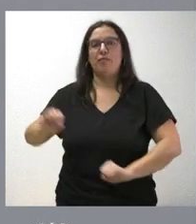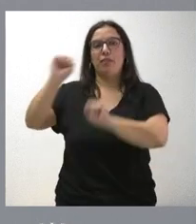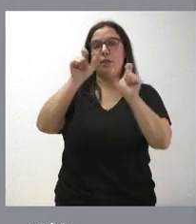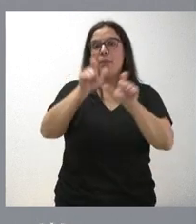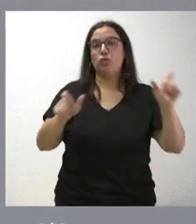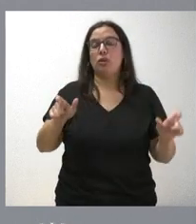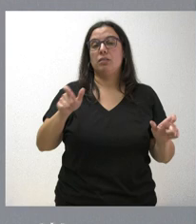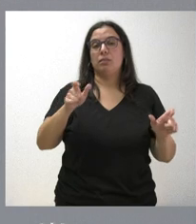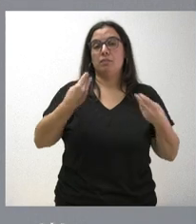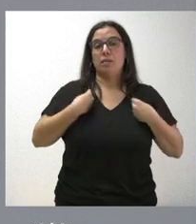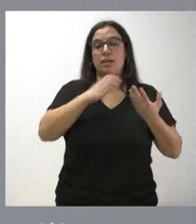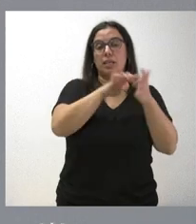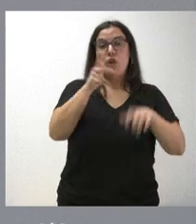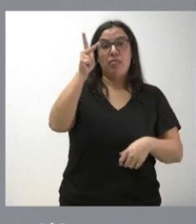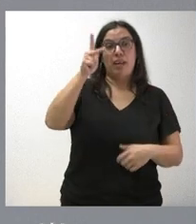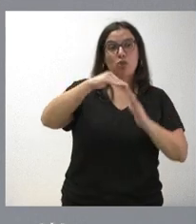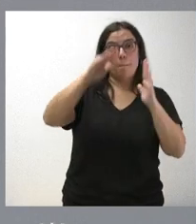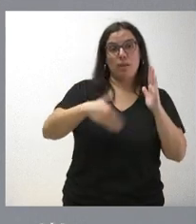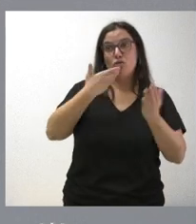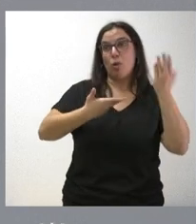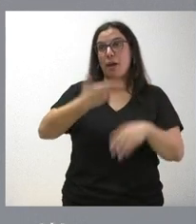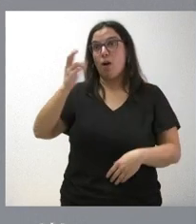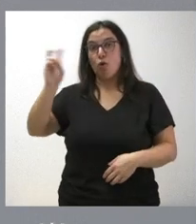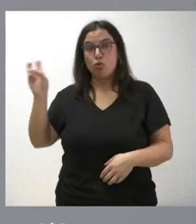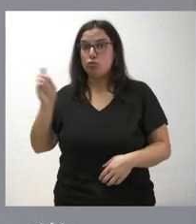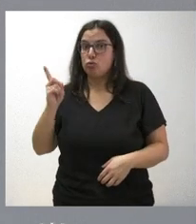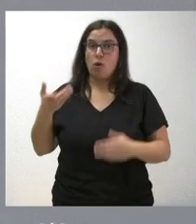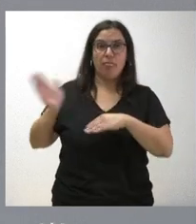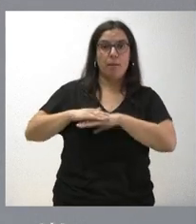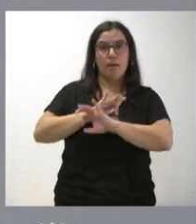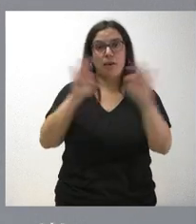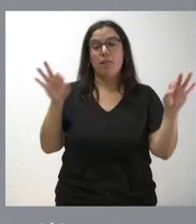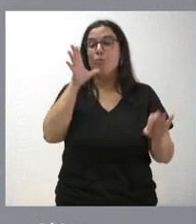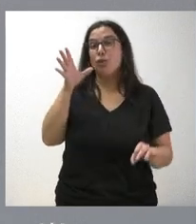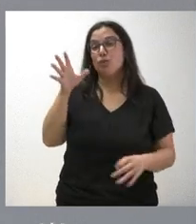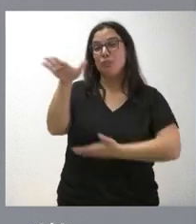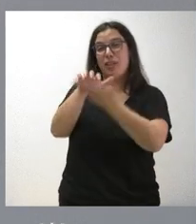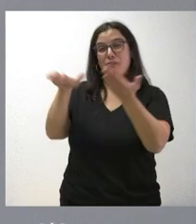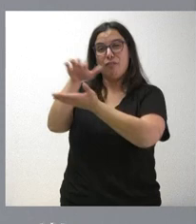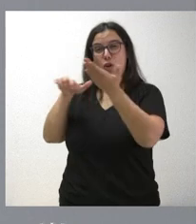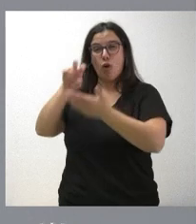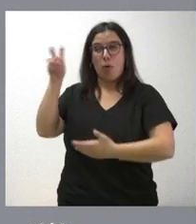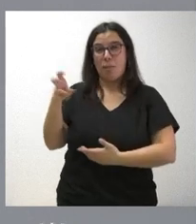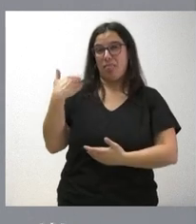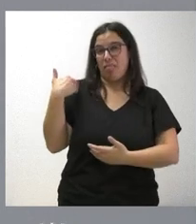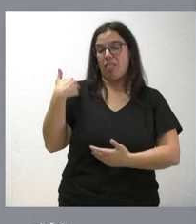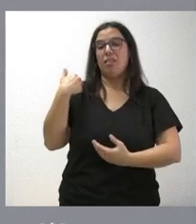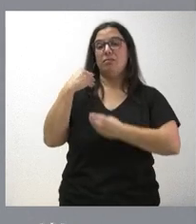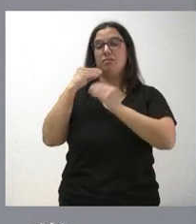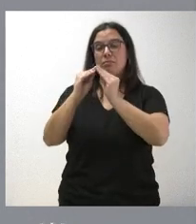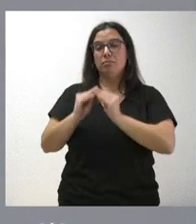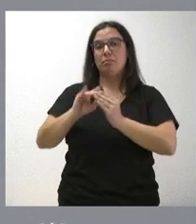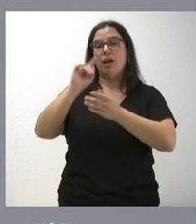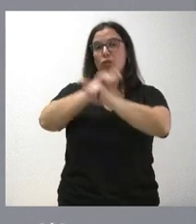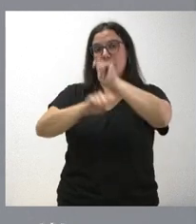tienen menos derechos que el resto de los ciudadanos españoles y por eso nos preocupa que estos informes que se han hecho recientemente por parte de asociaciones